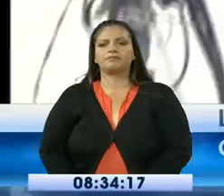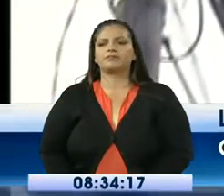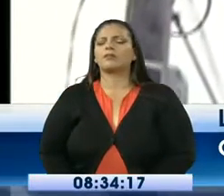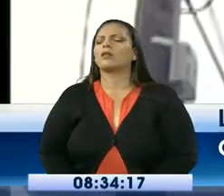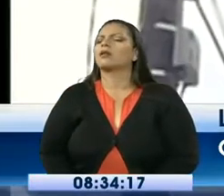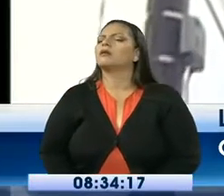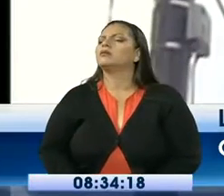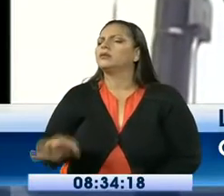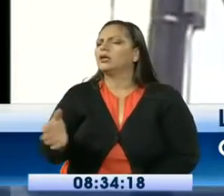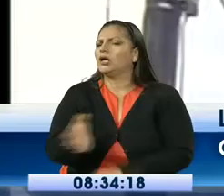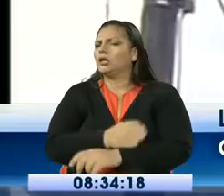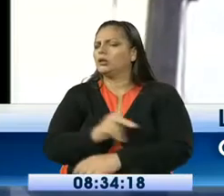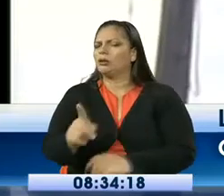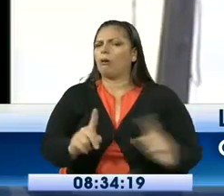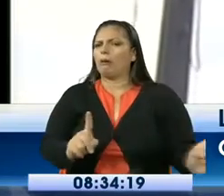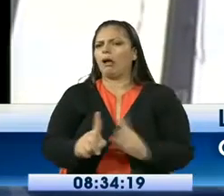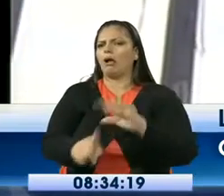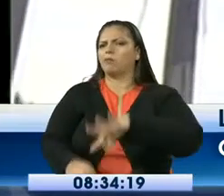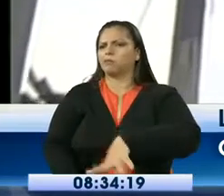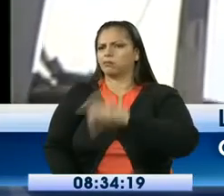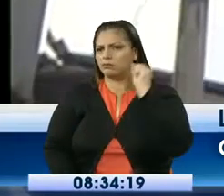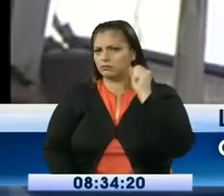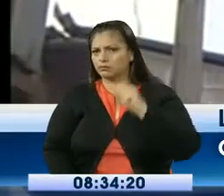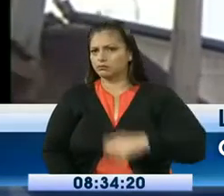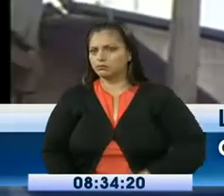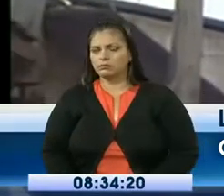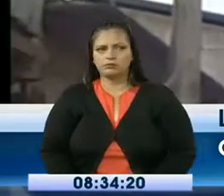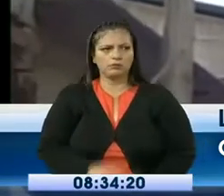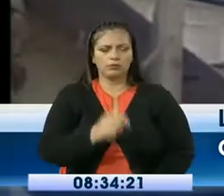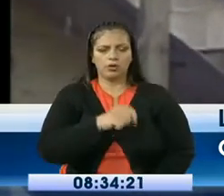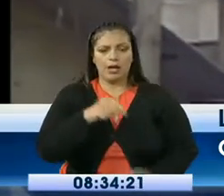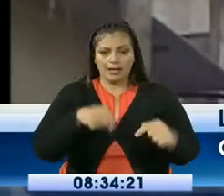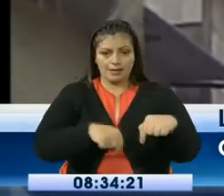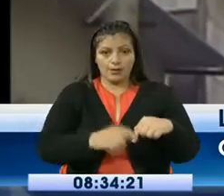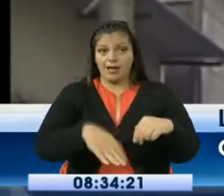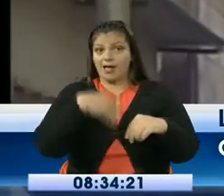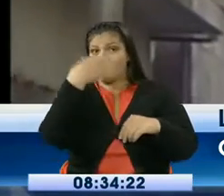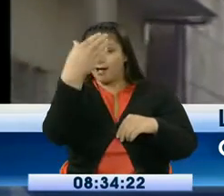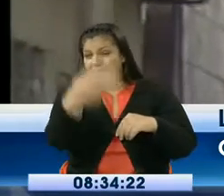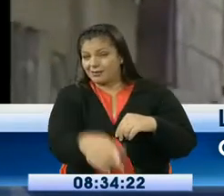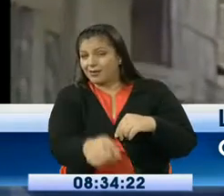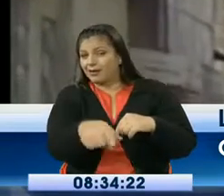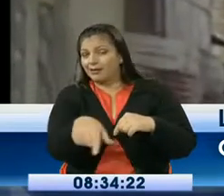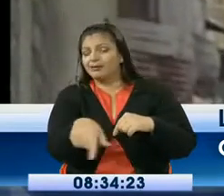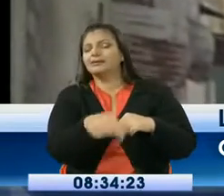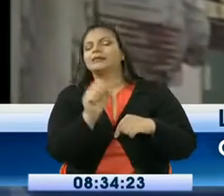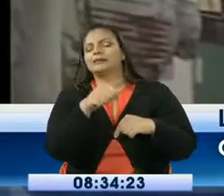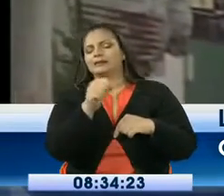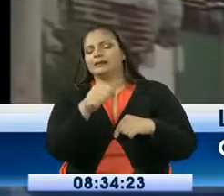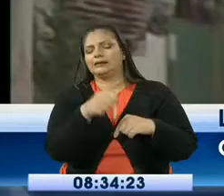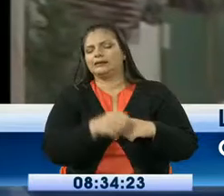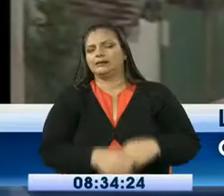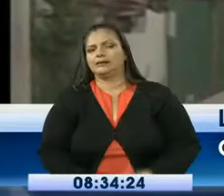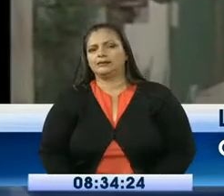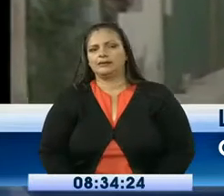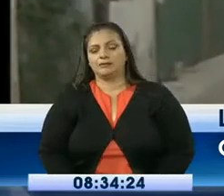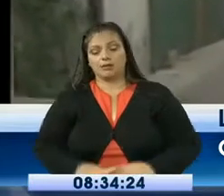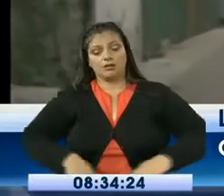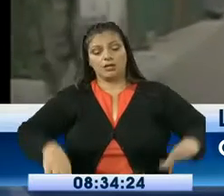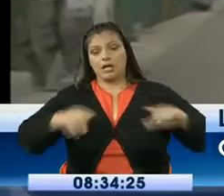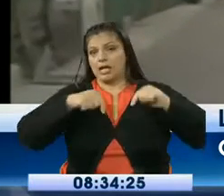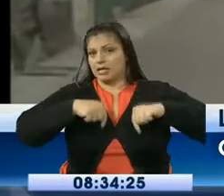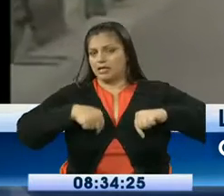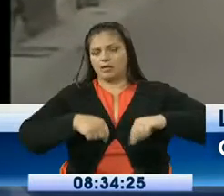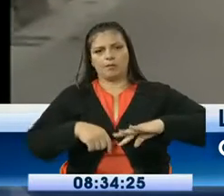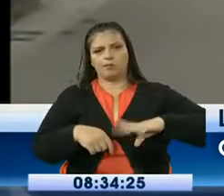de la delincuencia, señora, en este sector? En este sector de aquí no, pero más afuera sí, a mí me han robado. Aquí en este sector de aquí no. Bueno, son